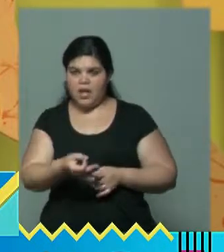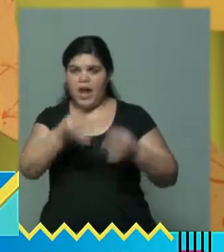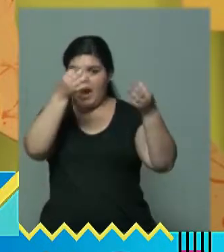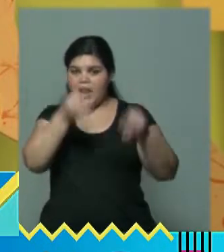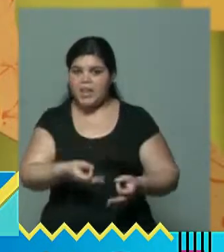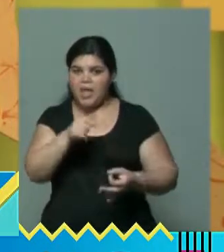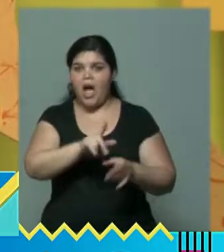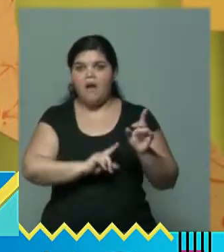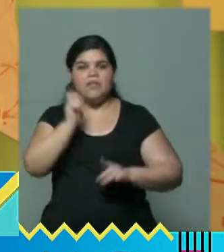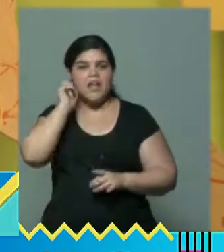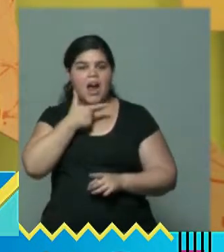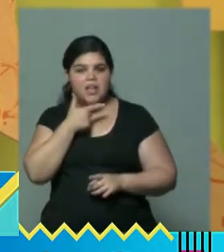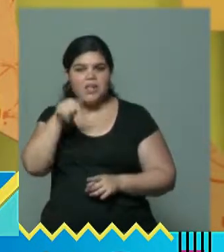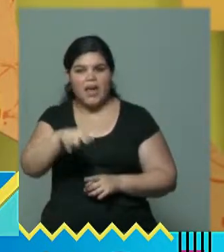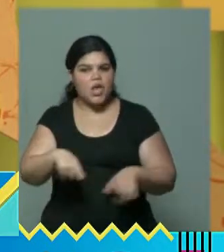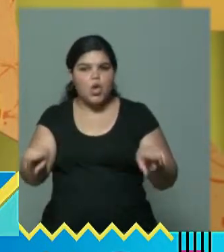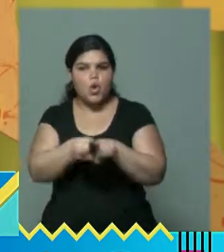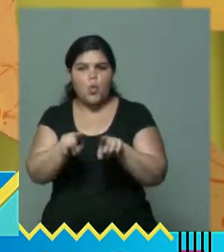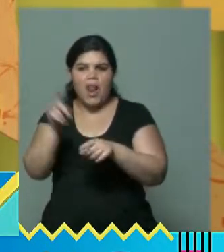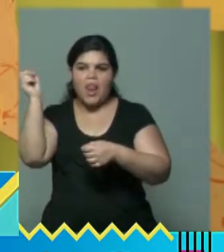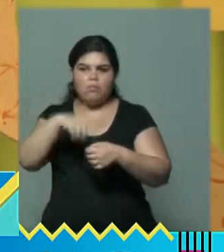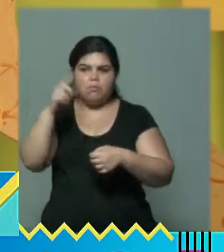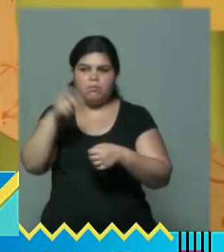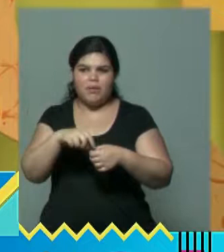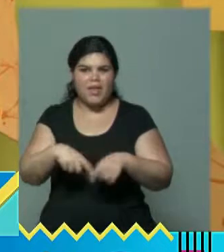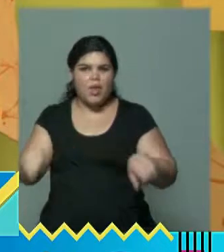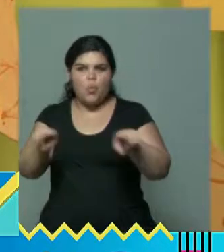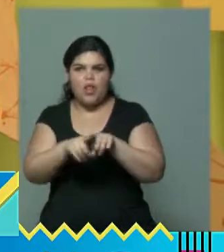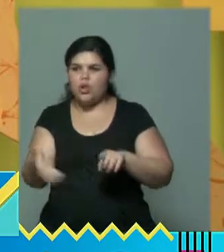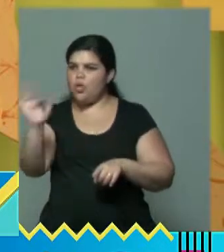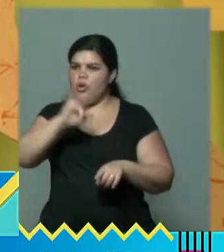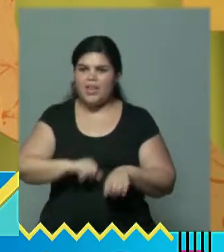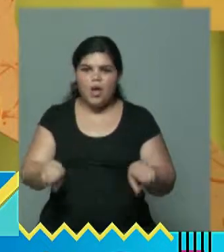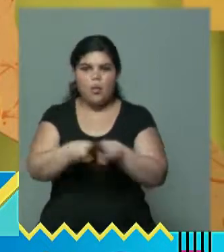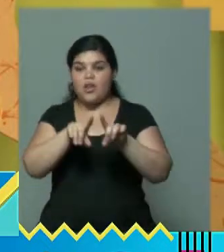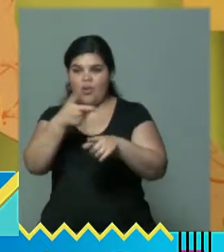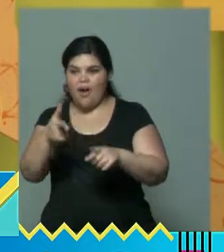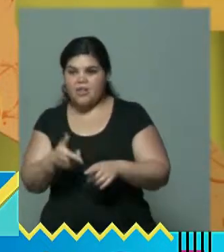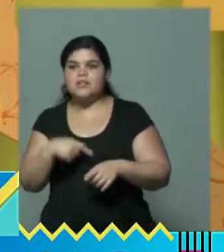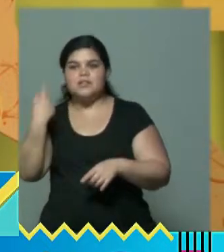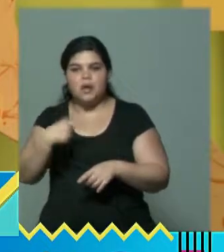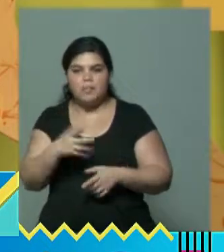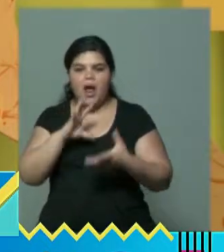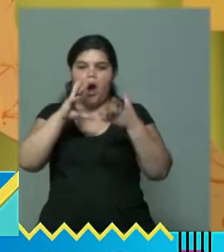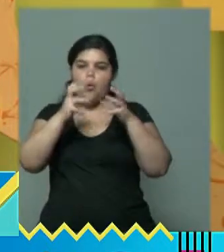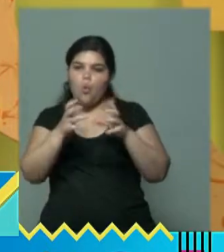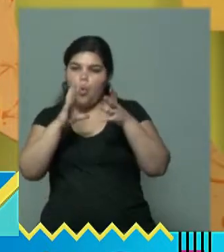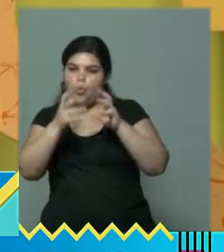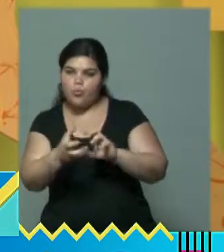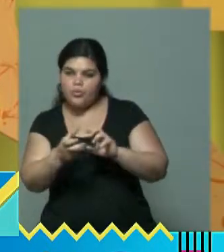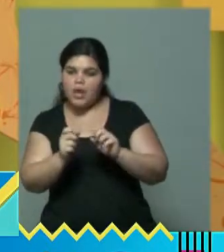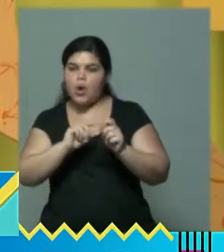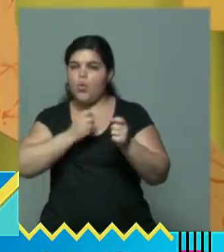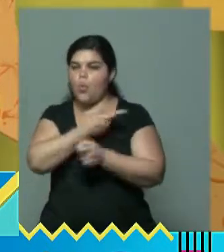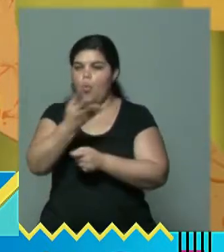gas viene de los pozos petroleros, no es el mismo todos los días, no es el mismo, cambia su composición y por eso está previsto un ajuste, digamos, del volumen